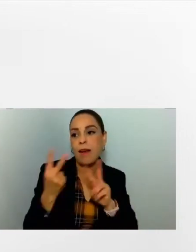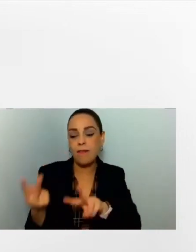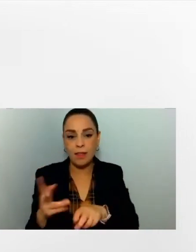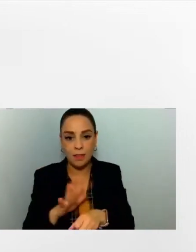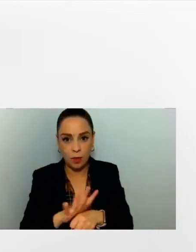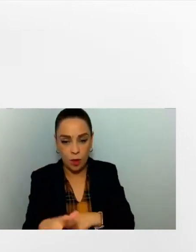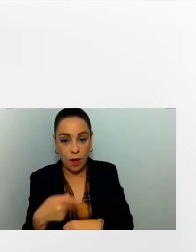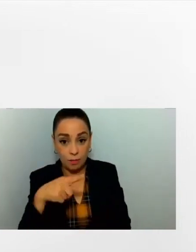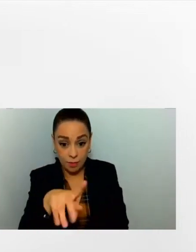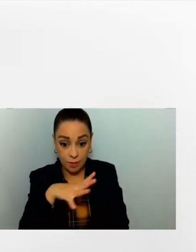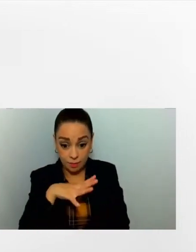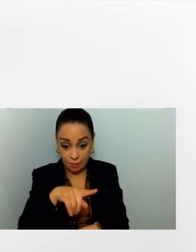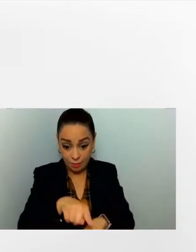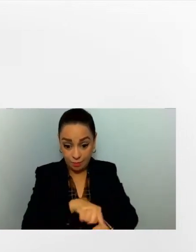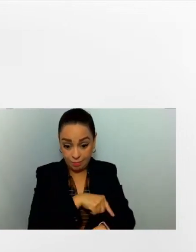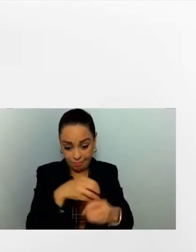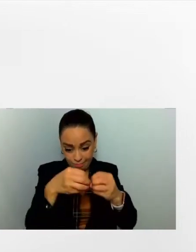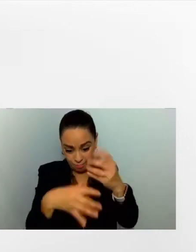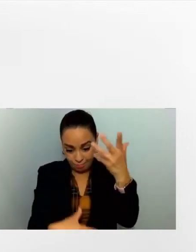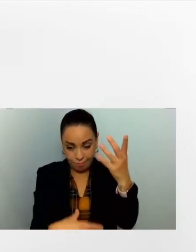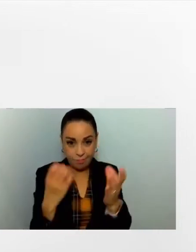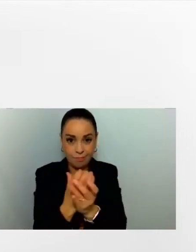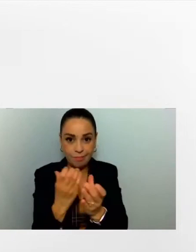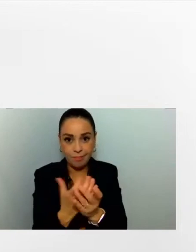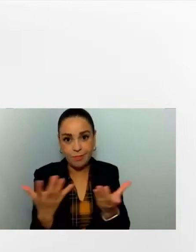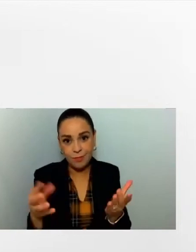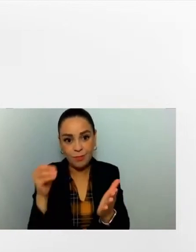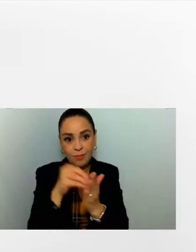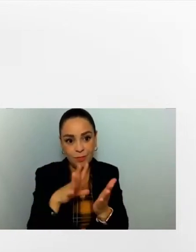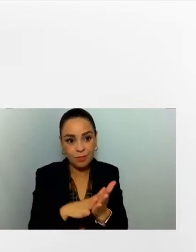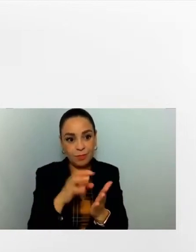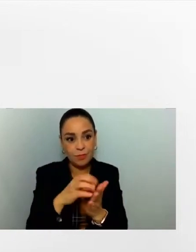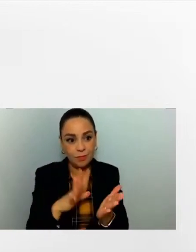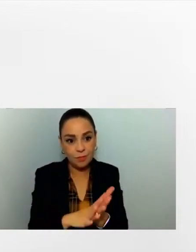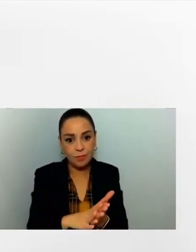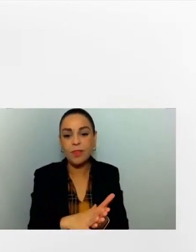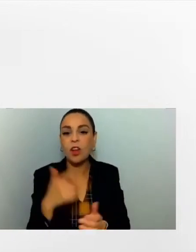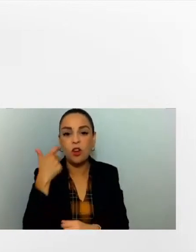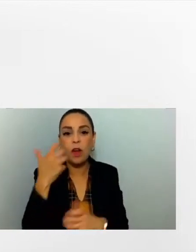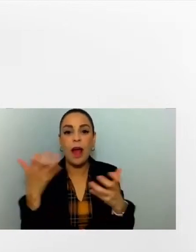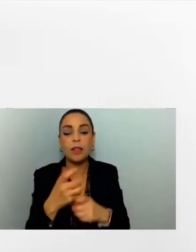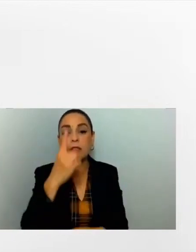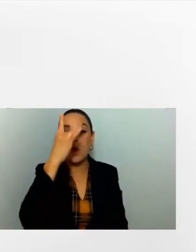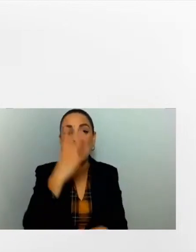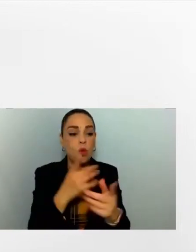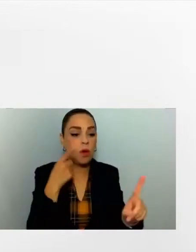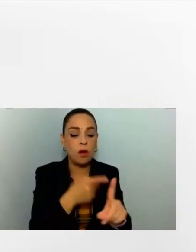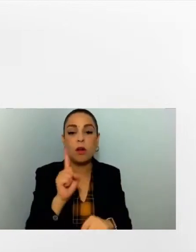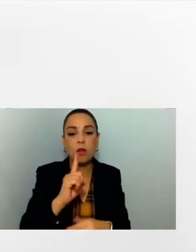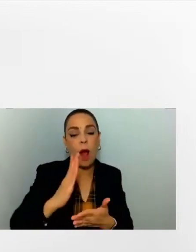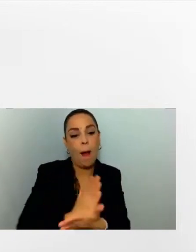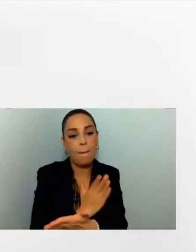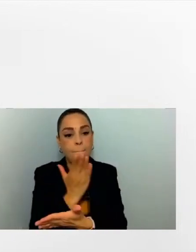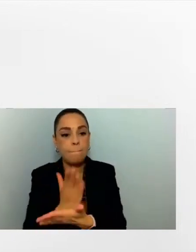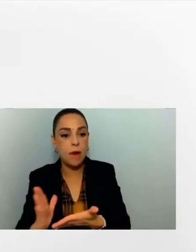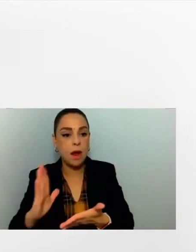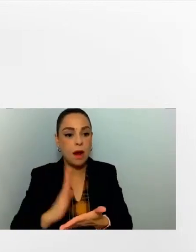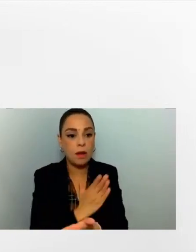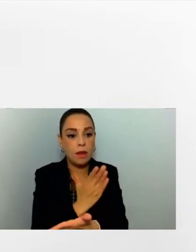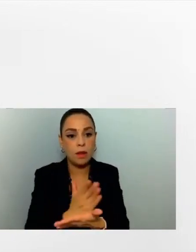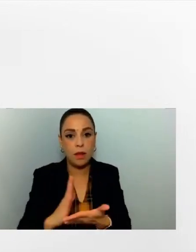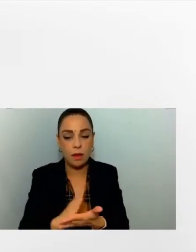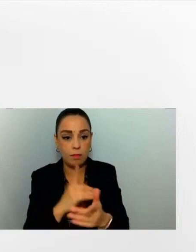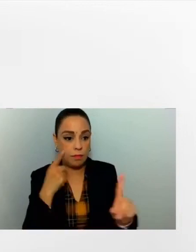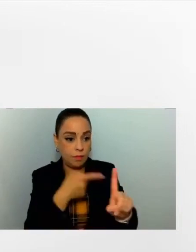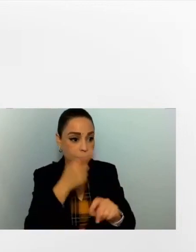este cuaderno, no quisimos hacerlo en un mismo cuaderno, ¿no? Sino quisimos diferenciar estos alimentos que van